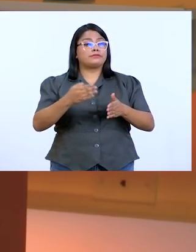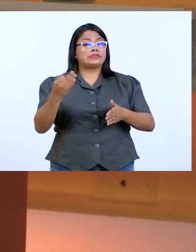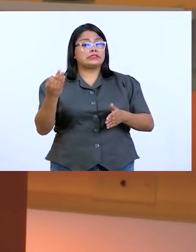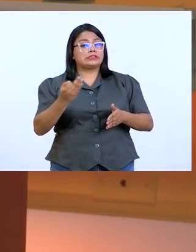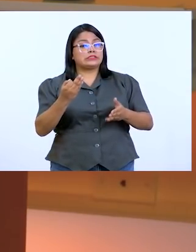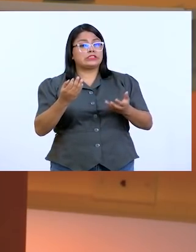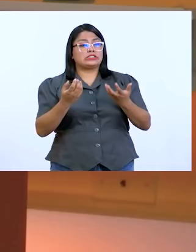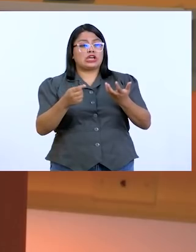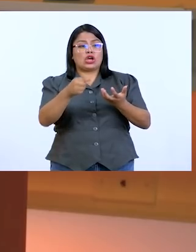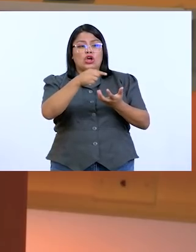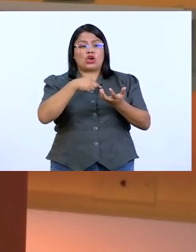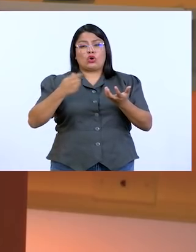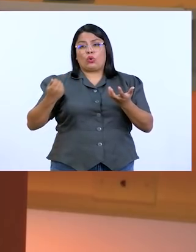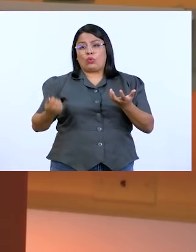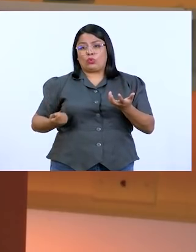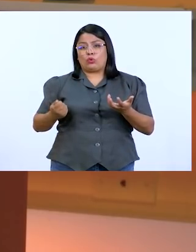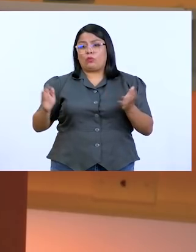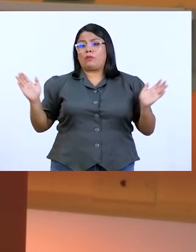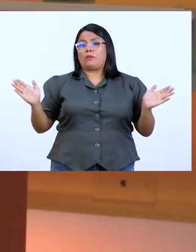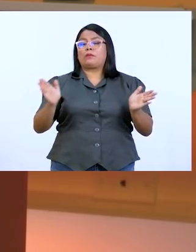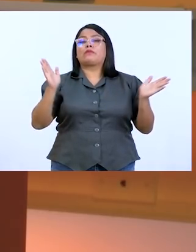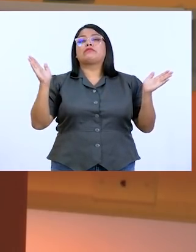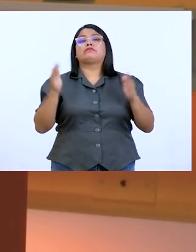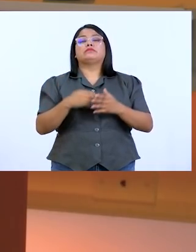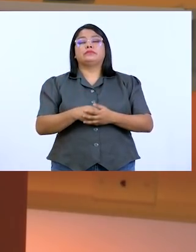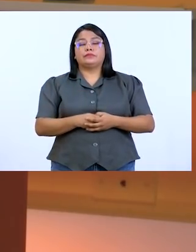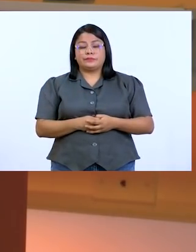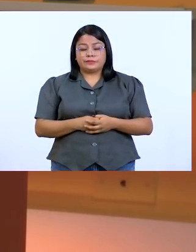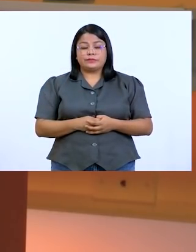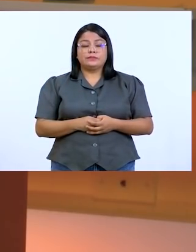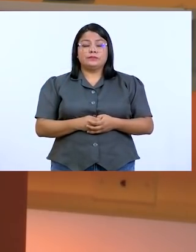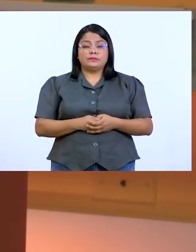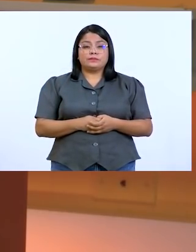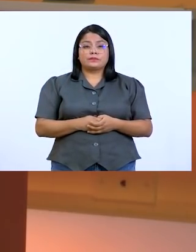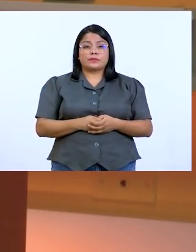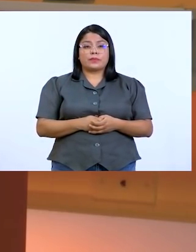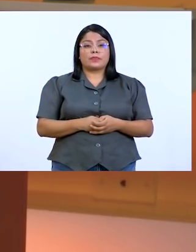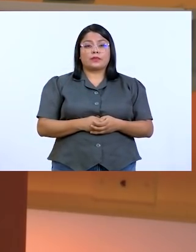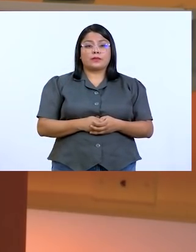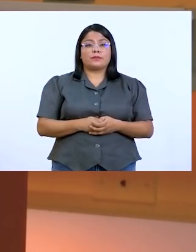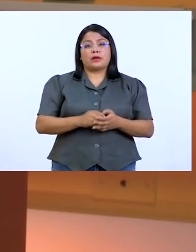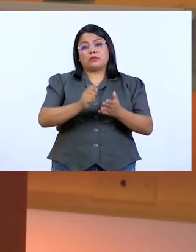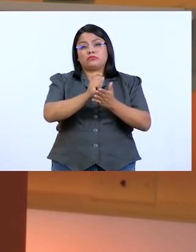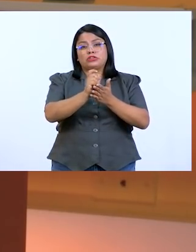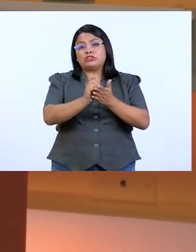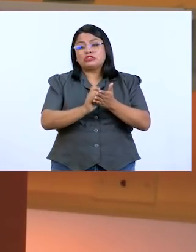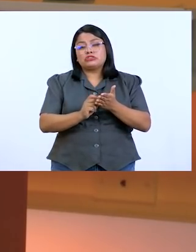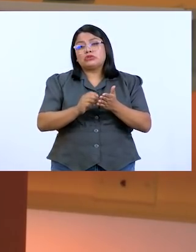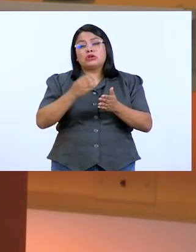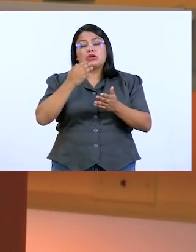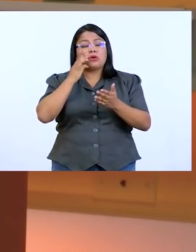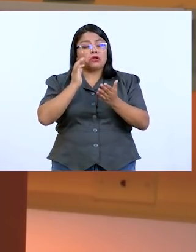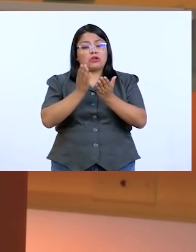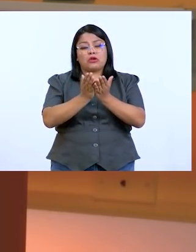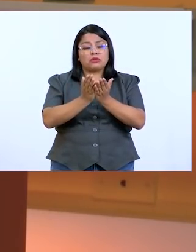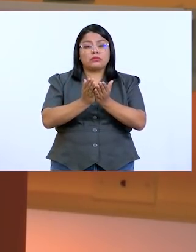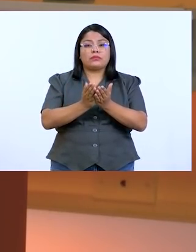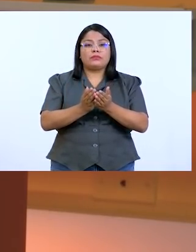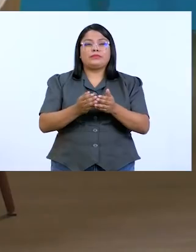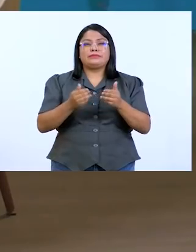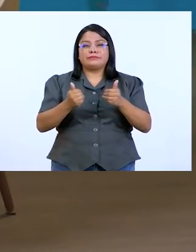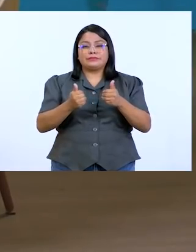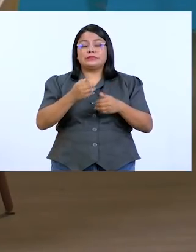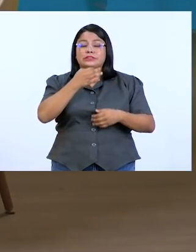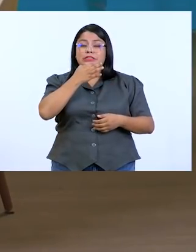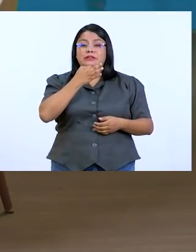partiendo de la necesidad, de la motivación que puedan tener también nuestros niños y niñas para escribir. Bueno,